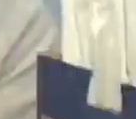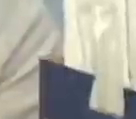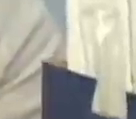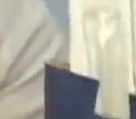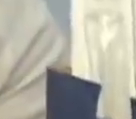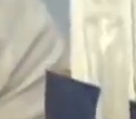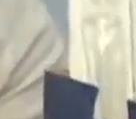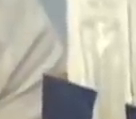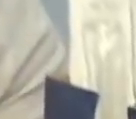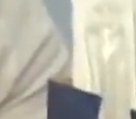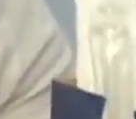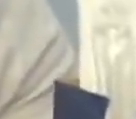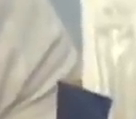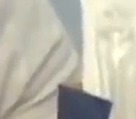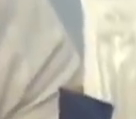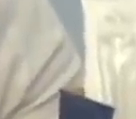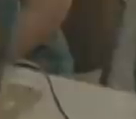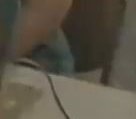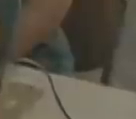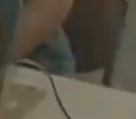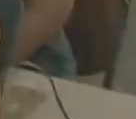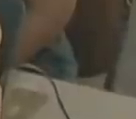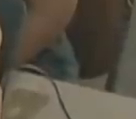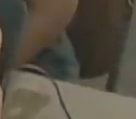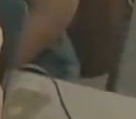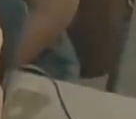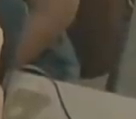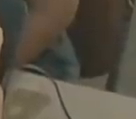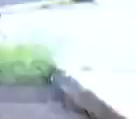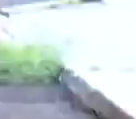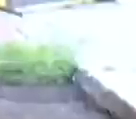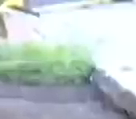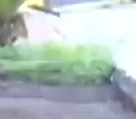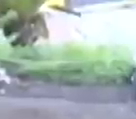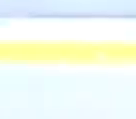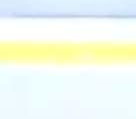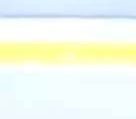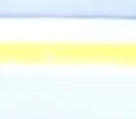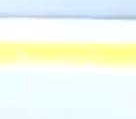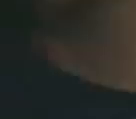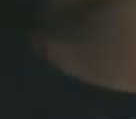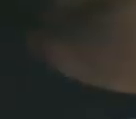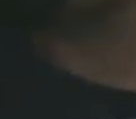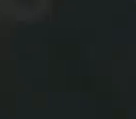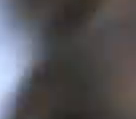y cerco económico por parte de gobiernos imperiales.